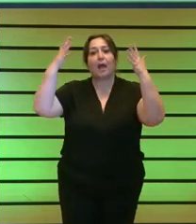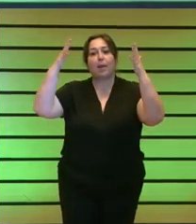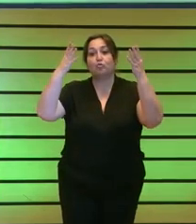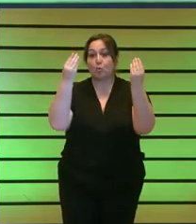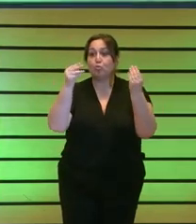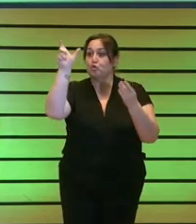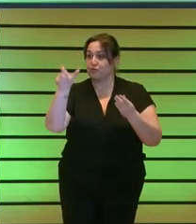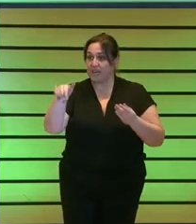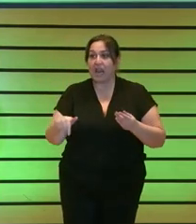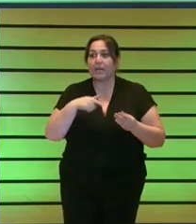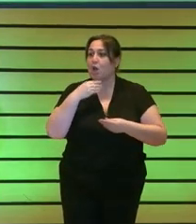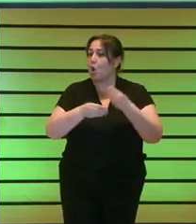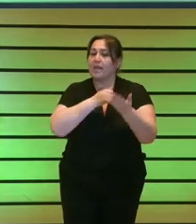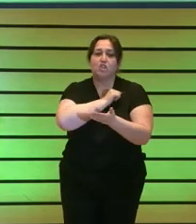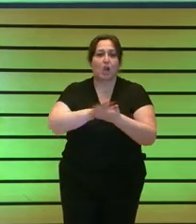lo han hecho altruistamente